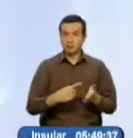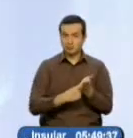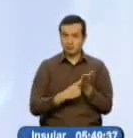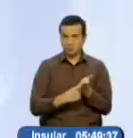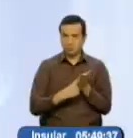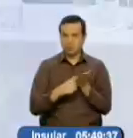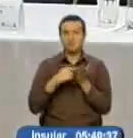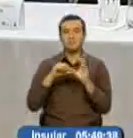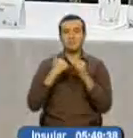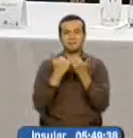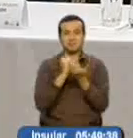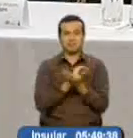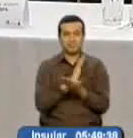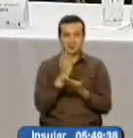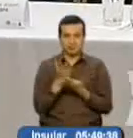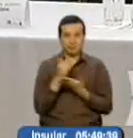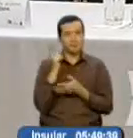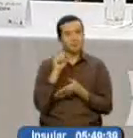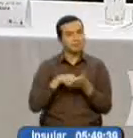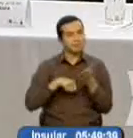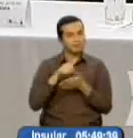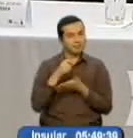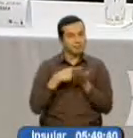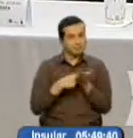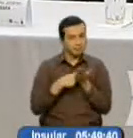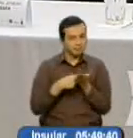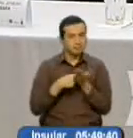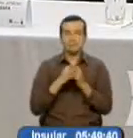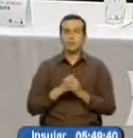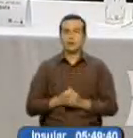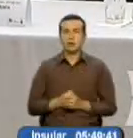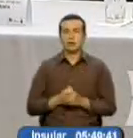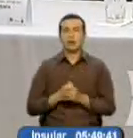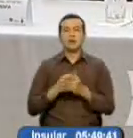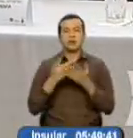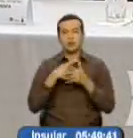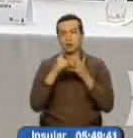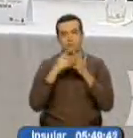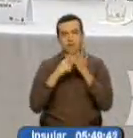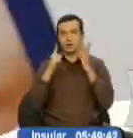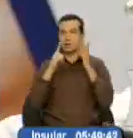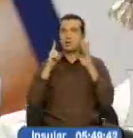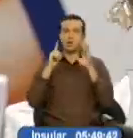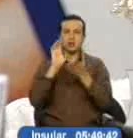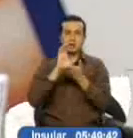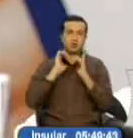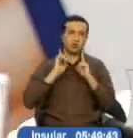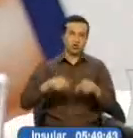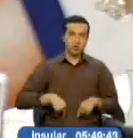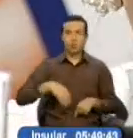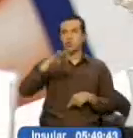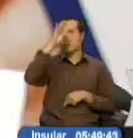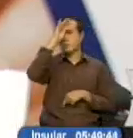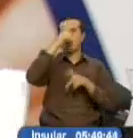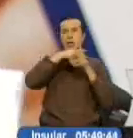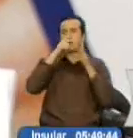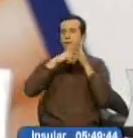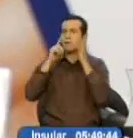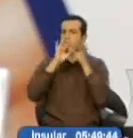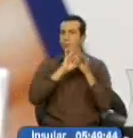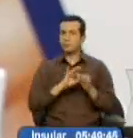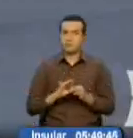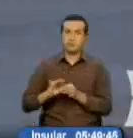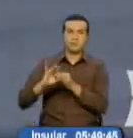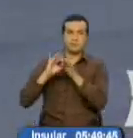Nacional. Junto a los representantes de los distintos subsistemas de salud que forman la red, la ministra Verónica Espinosa mostró